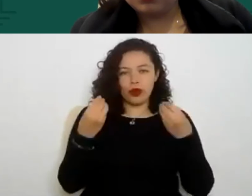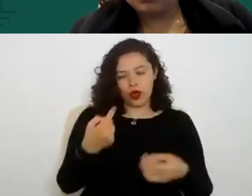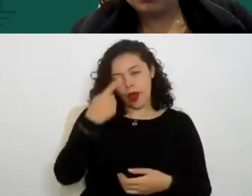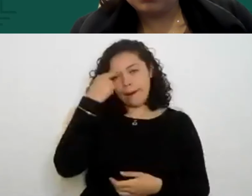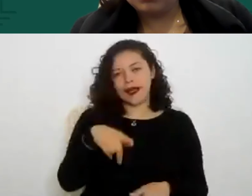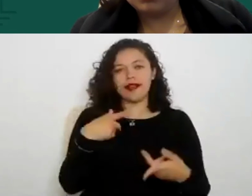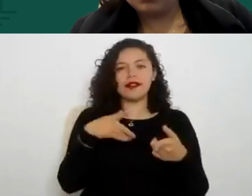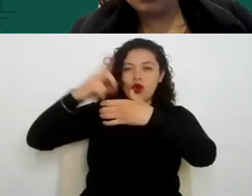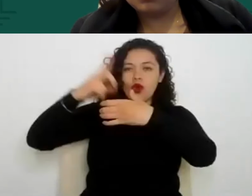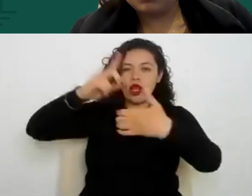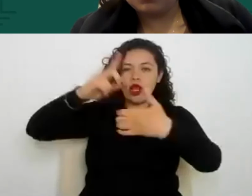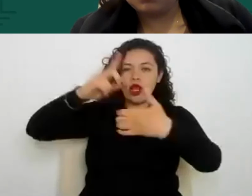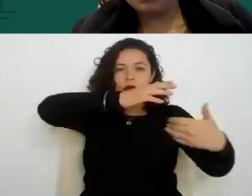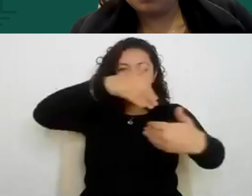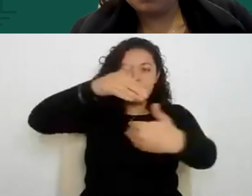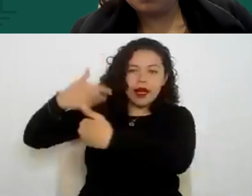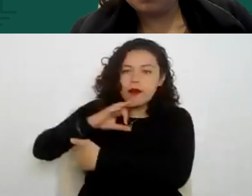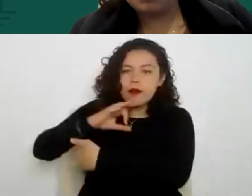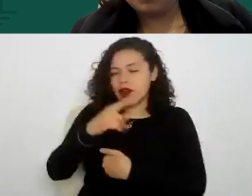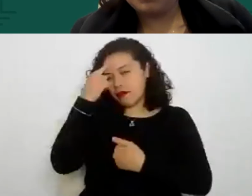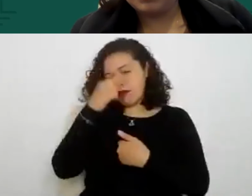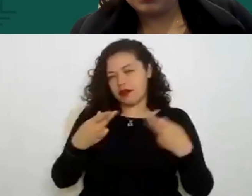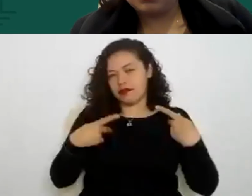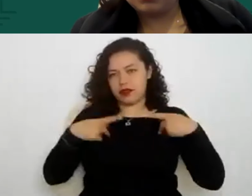y más apoyos y más posicionamiento.